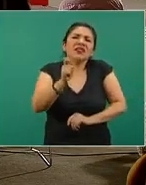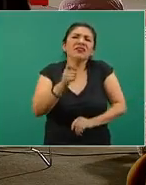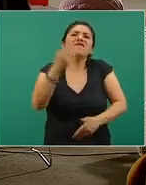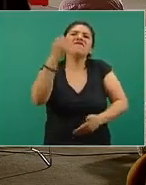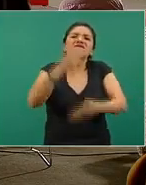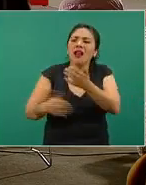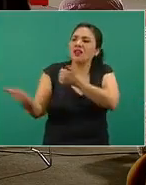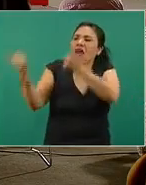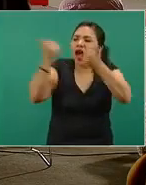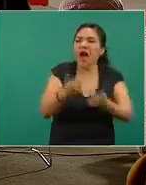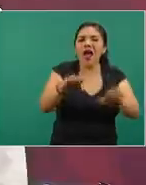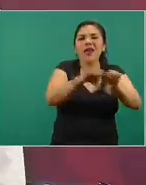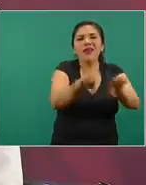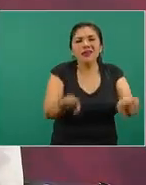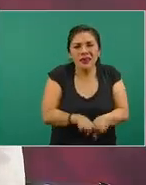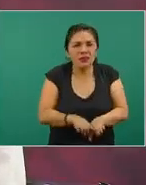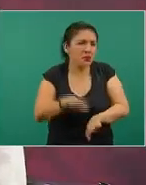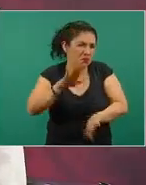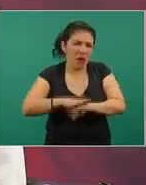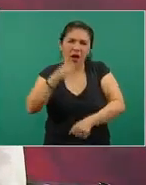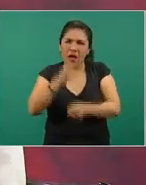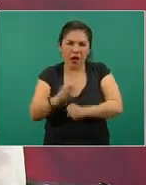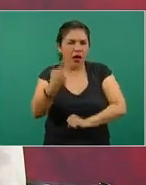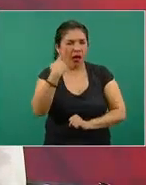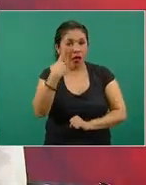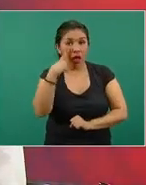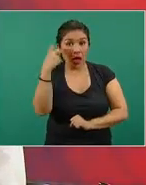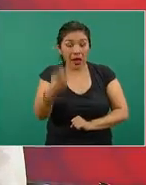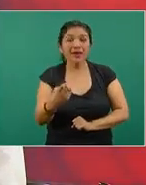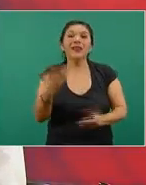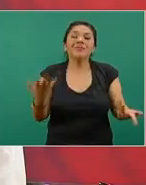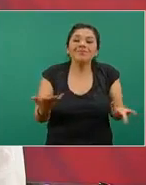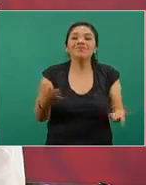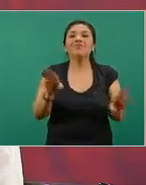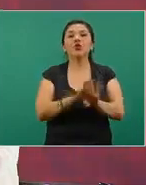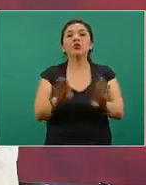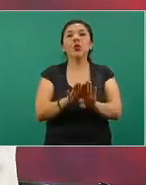de equipos, principalmente, que han hecho menos